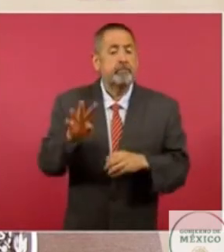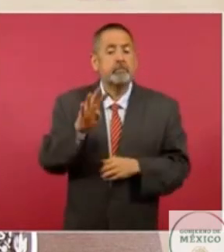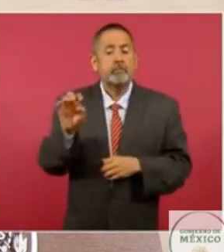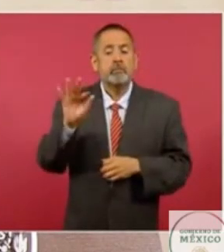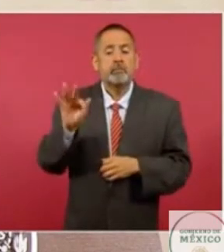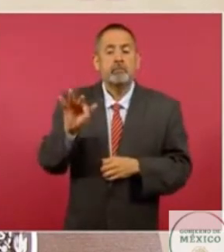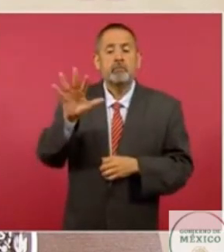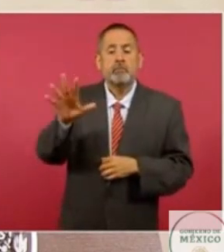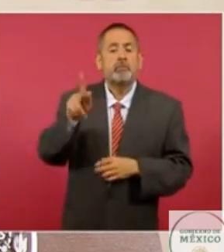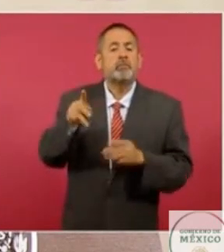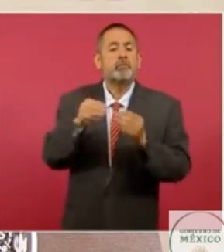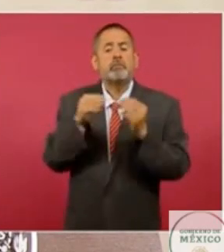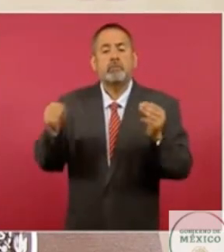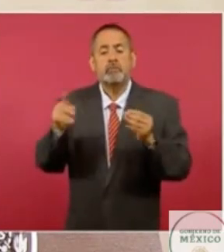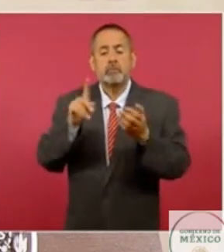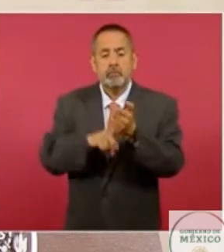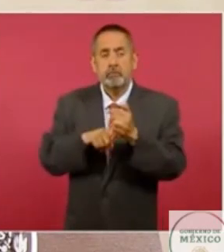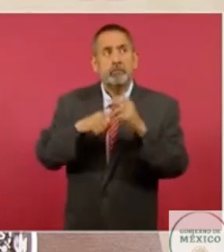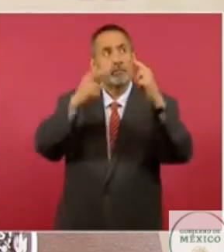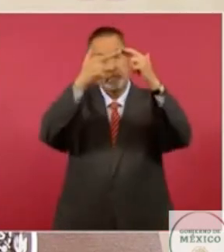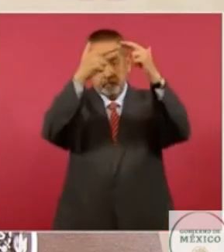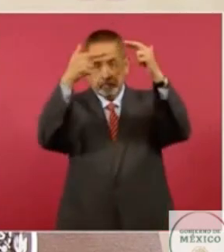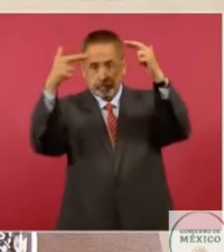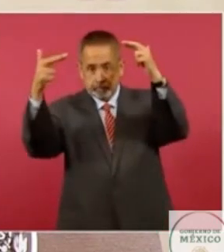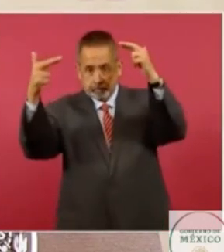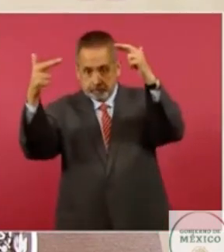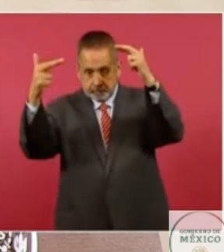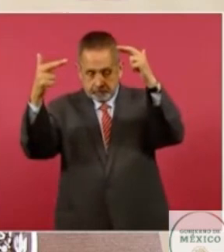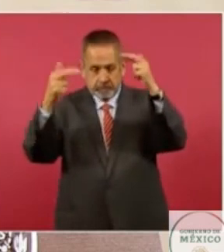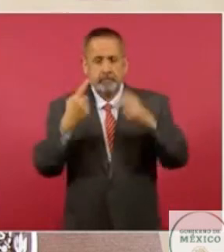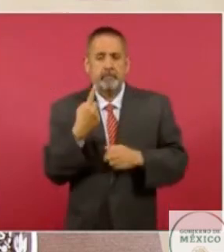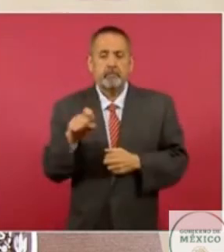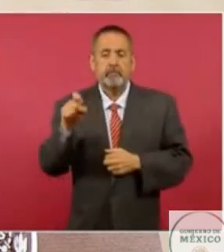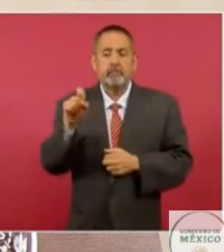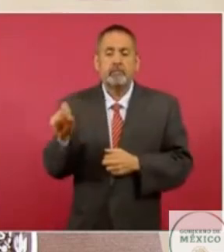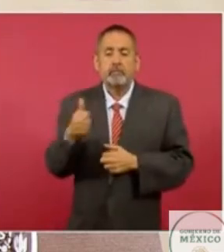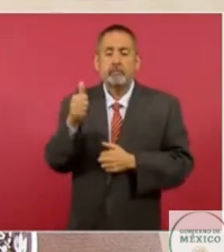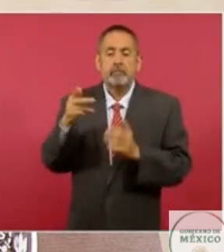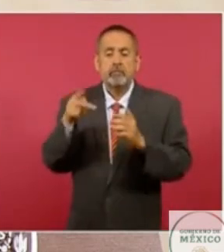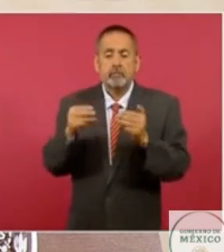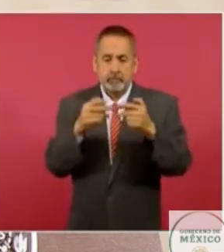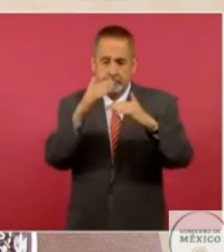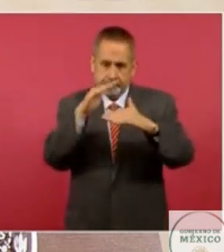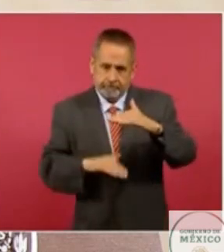445 kilómetros eran aéreos, 111 kilómetros eran